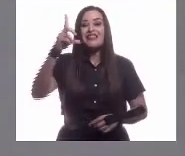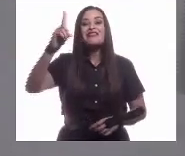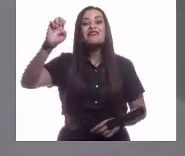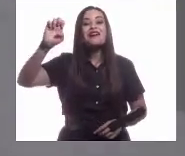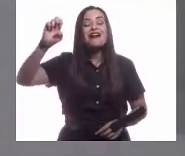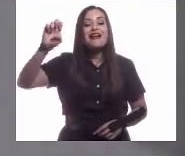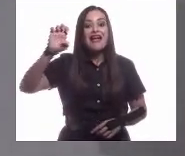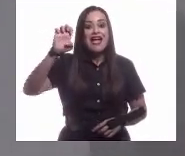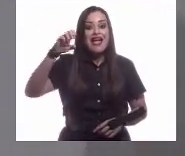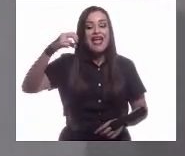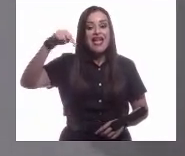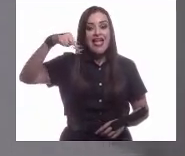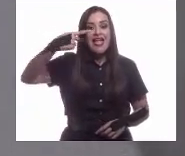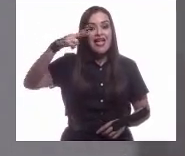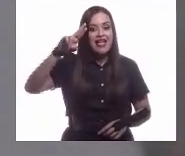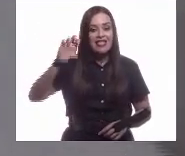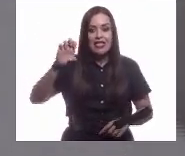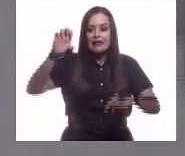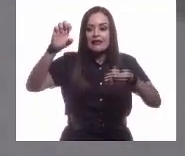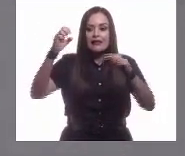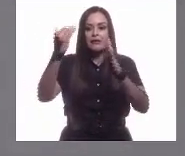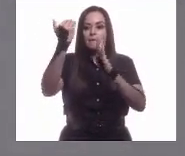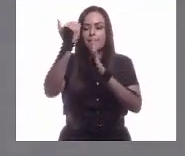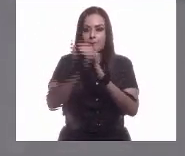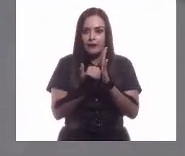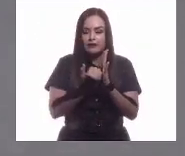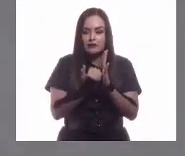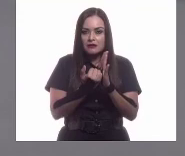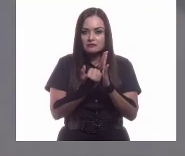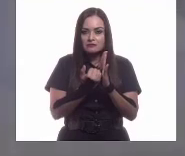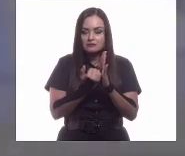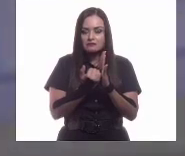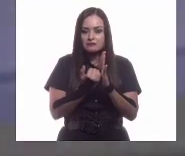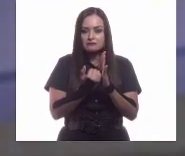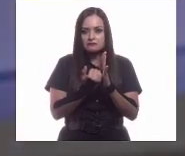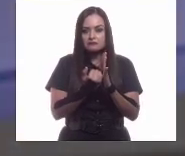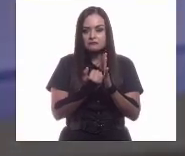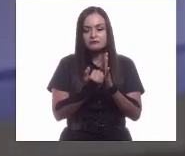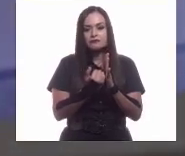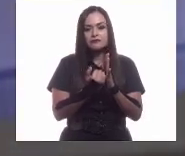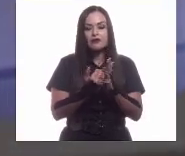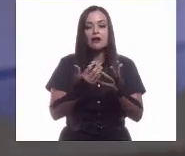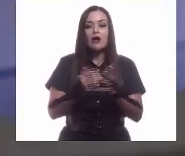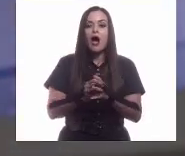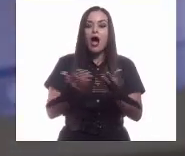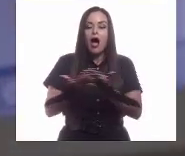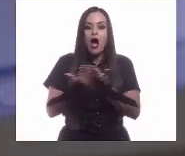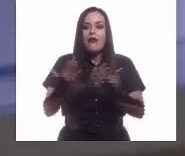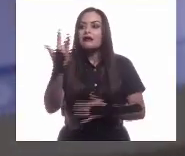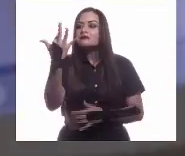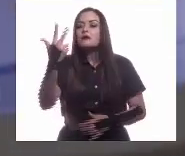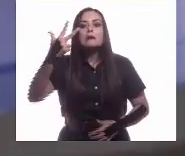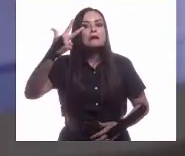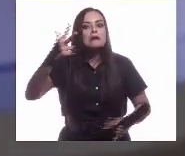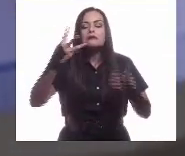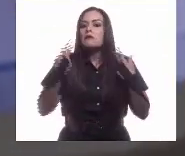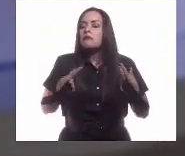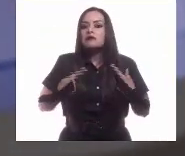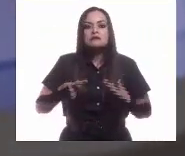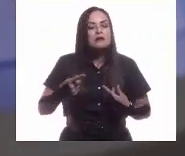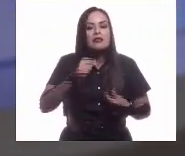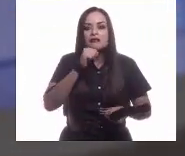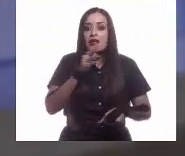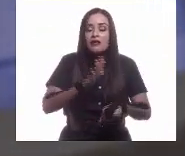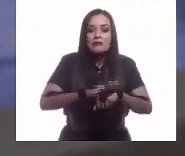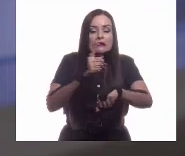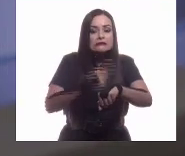de 4.500 casos en 2014 a solo 58 en lo que va de este año.